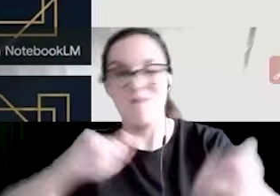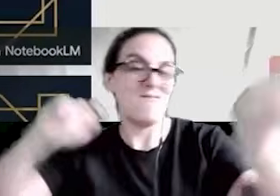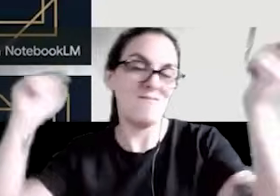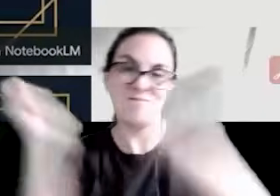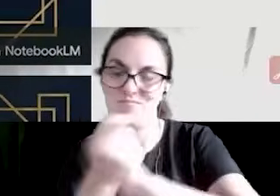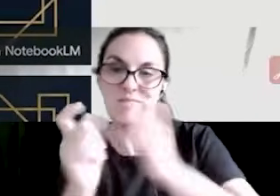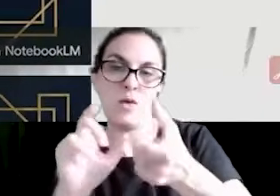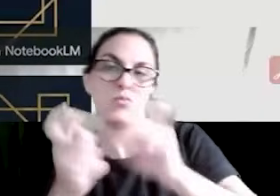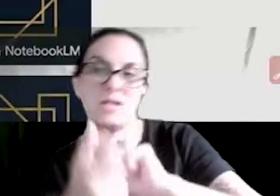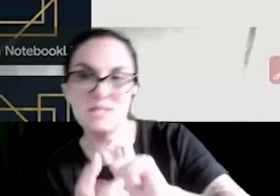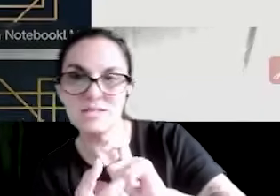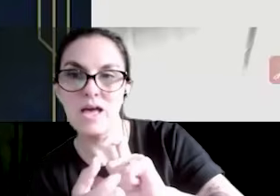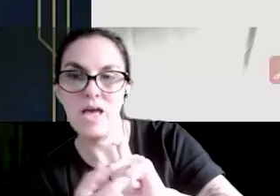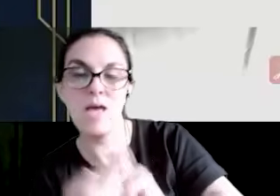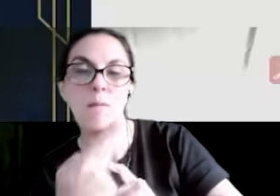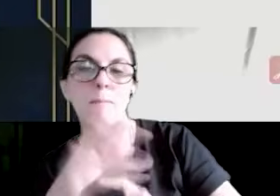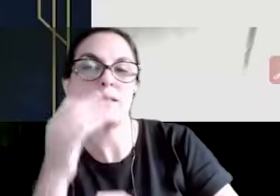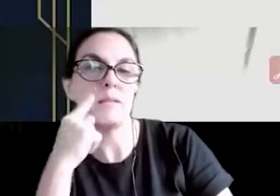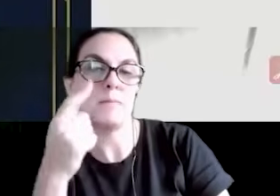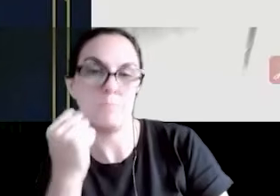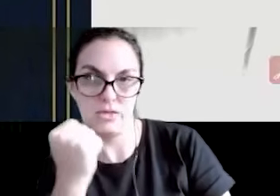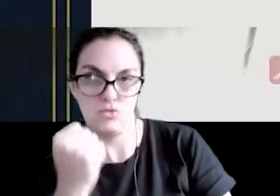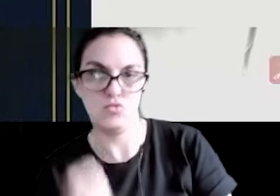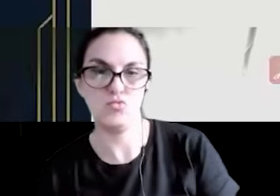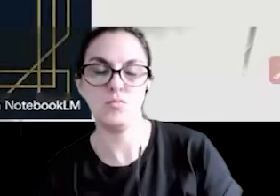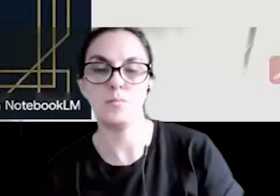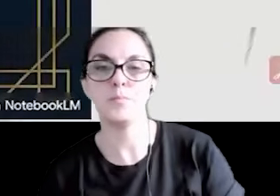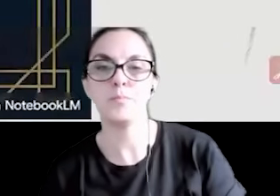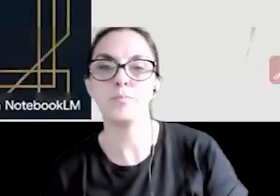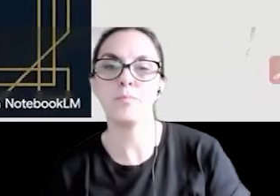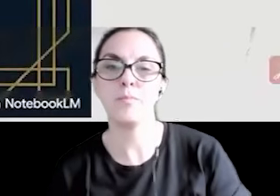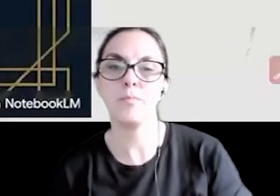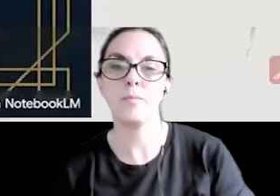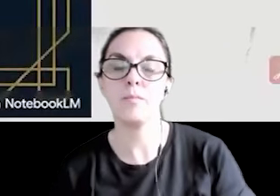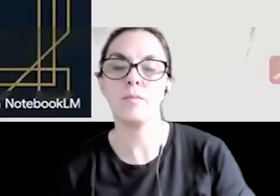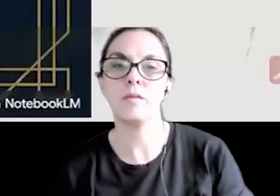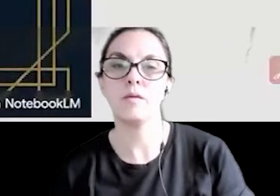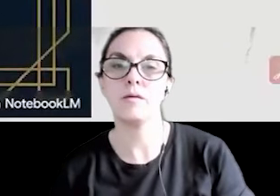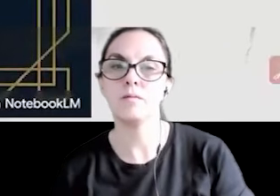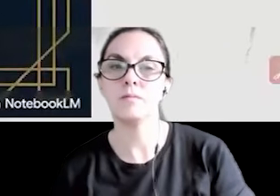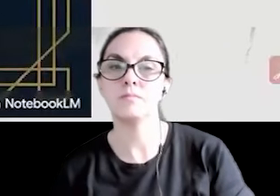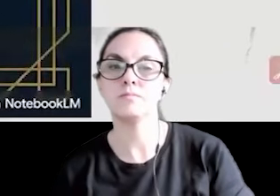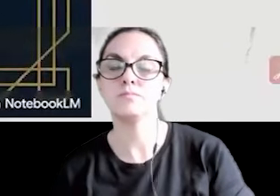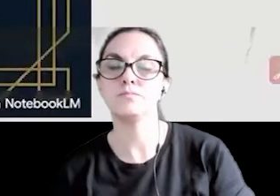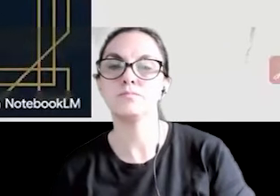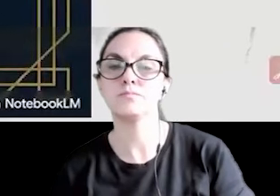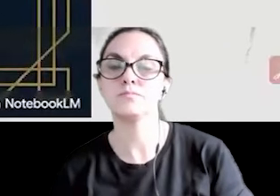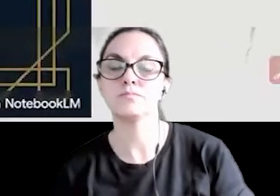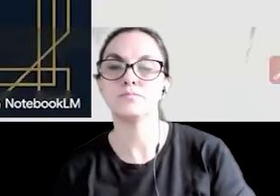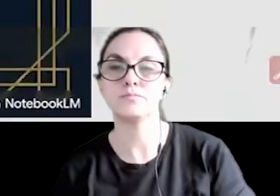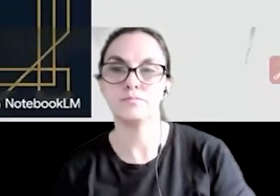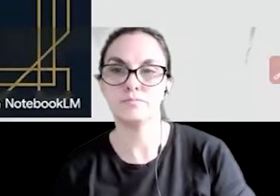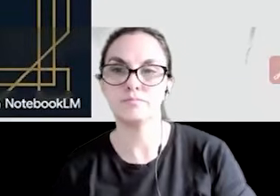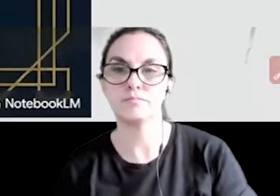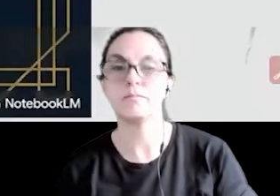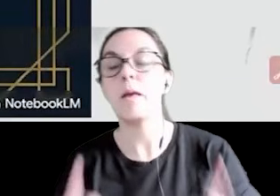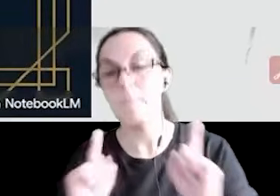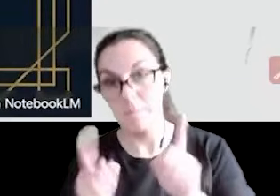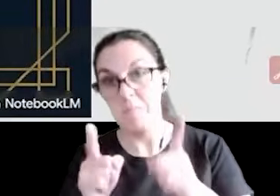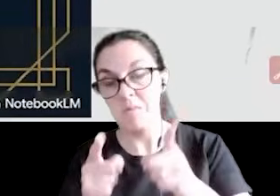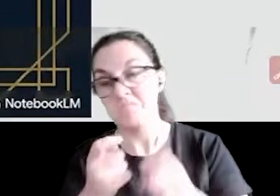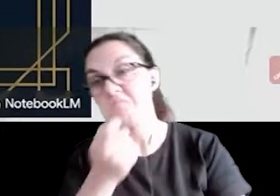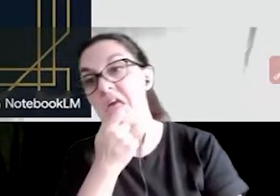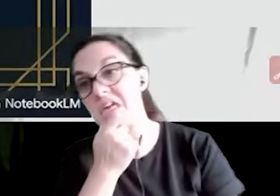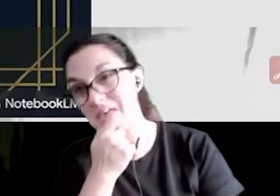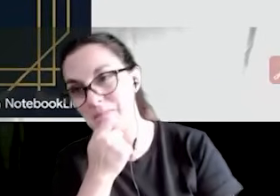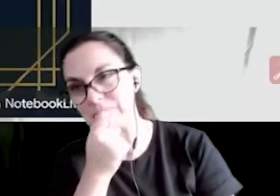al importe de 20.000 pesos. Así que estas son situaciones